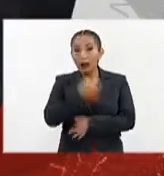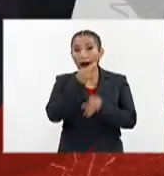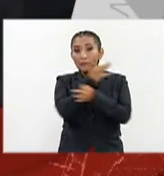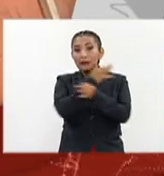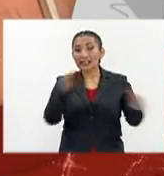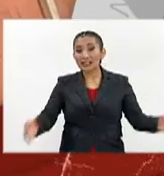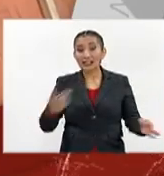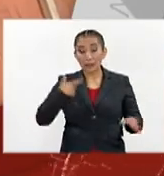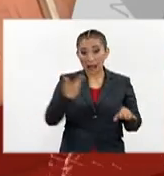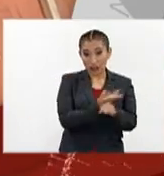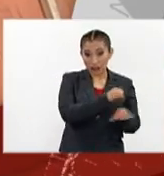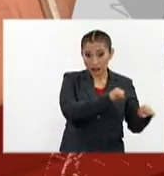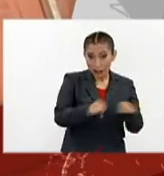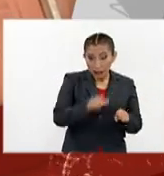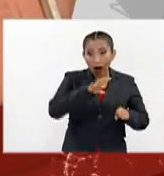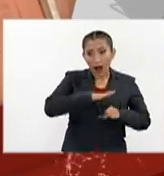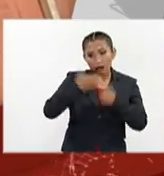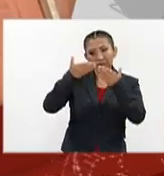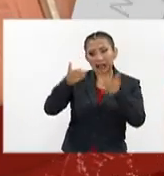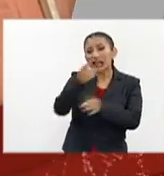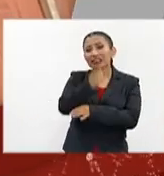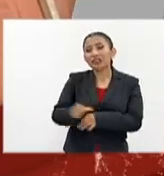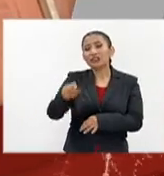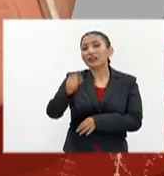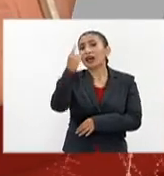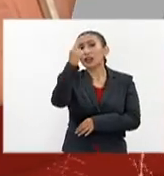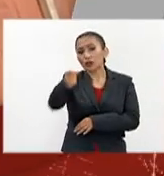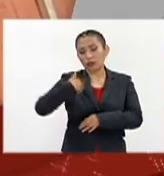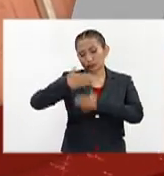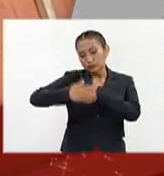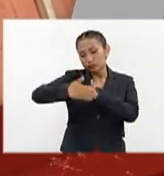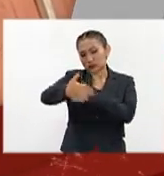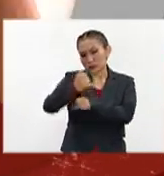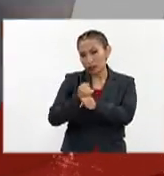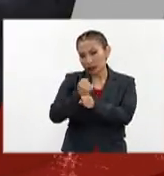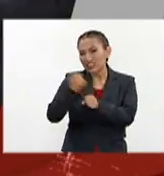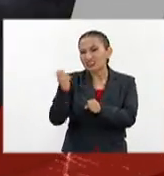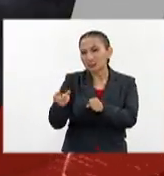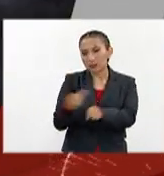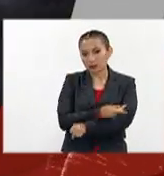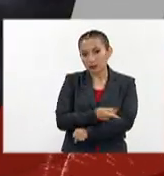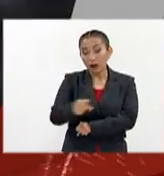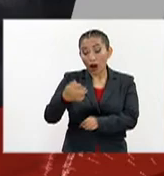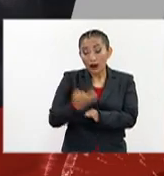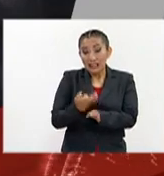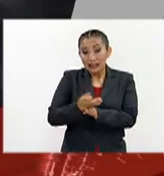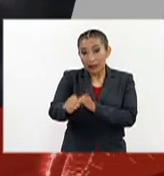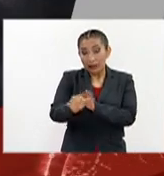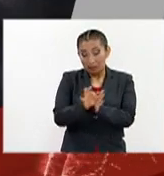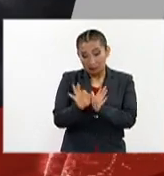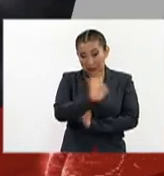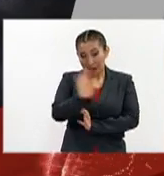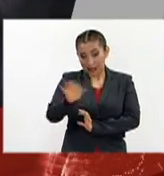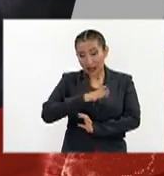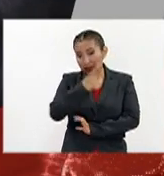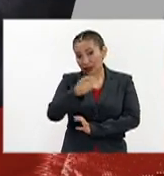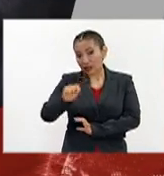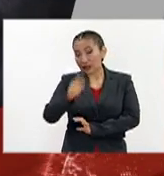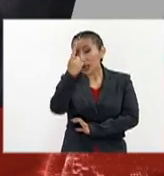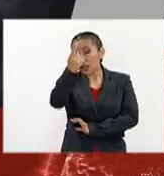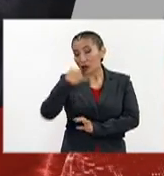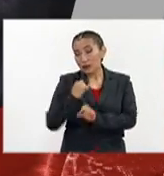informa que tras los sismos hay abiertas 171 carpetas de investigación. Hasta la fecha tenemos 171 carpetas